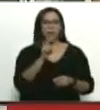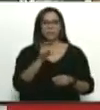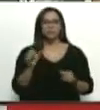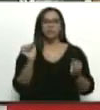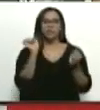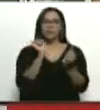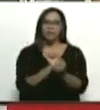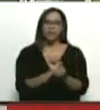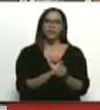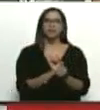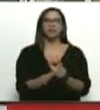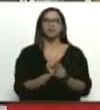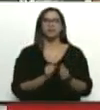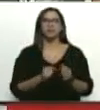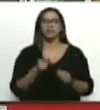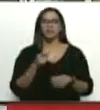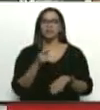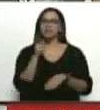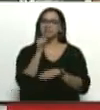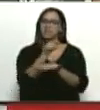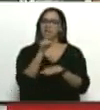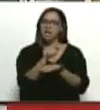detenidas, señaladas,